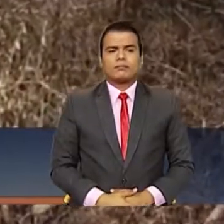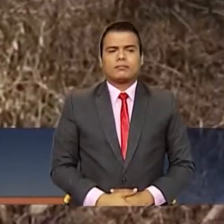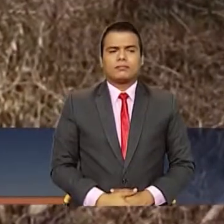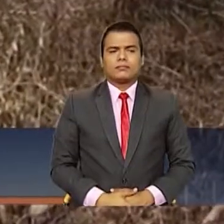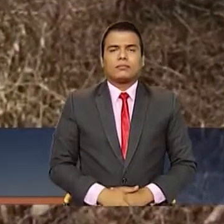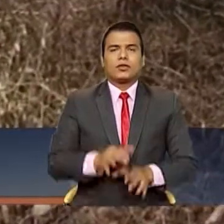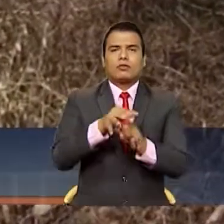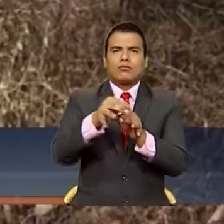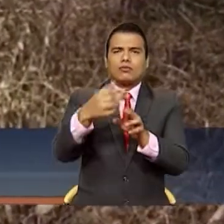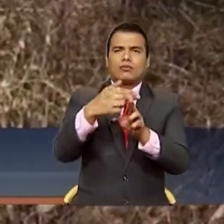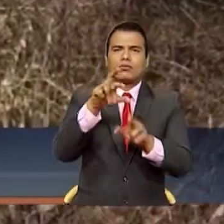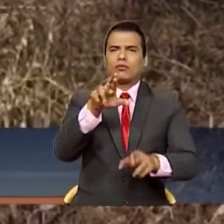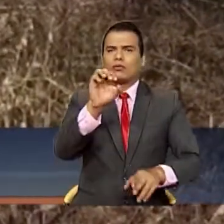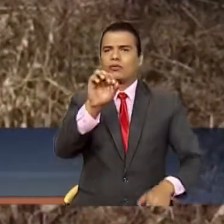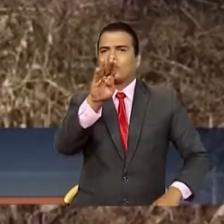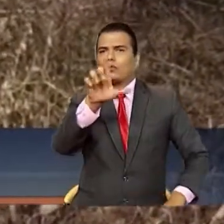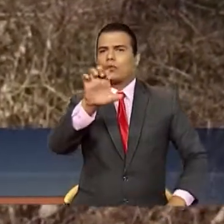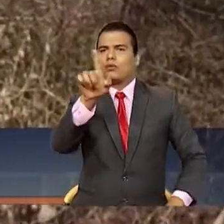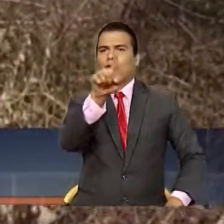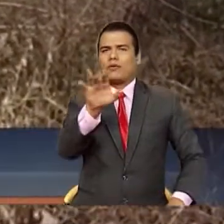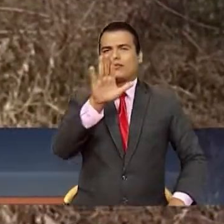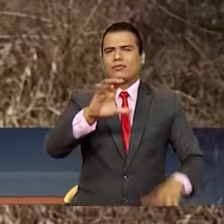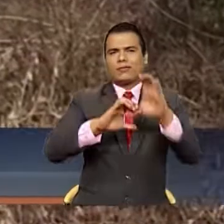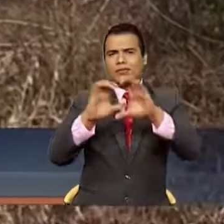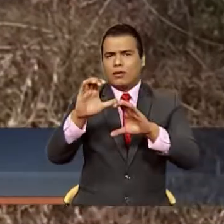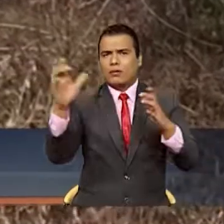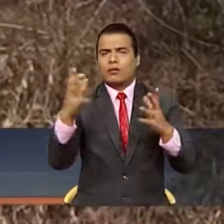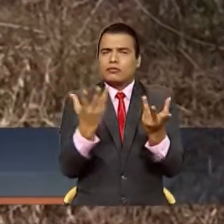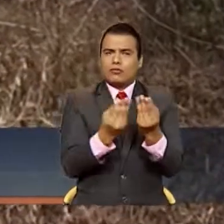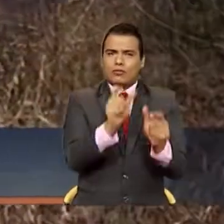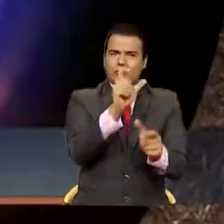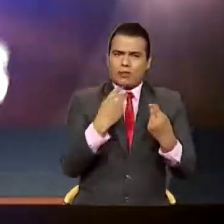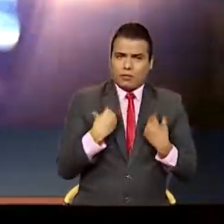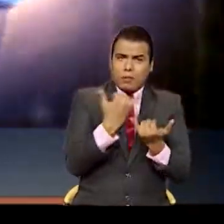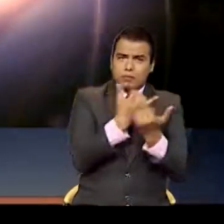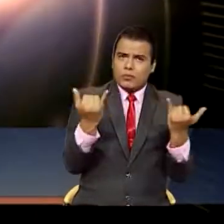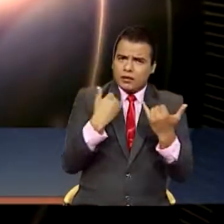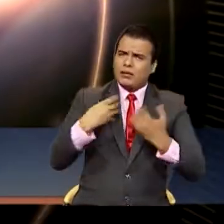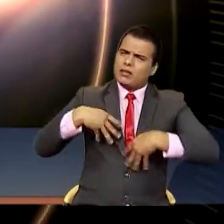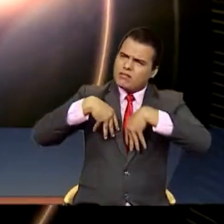En Robles, comunidades marcharon como protesta por dos asesinatos.